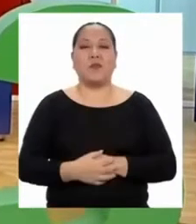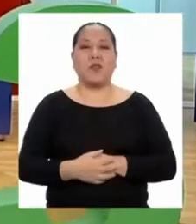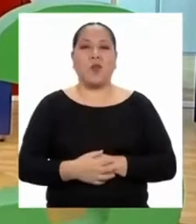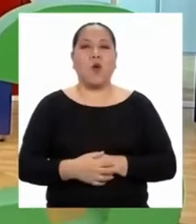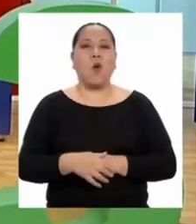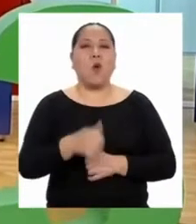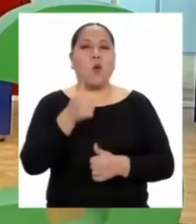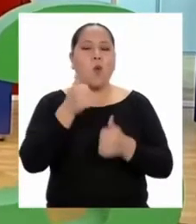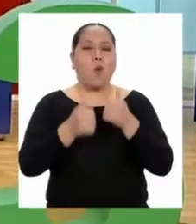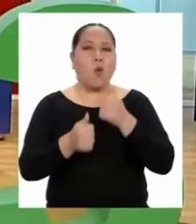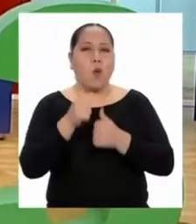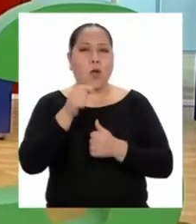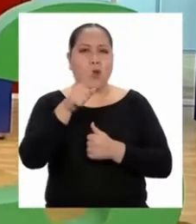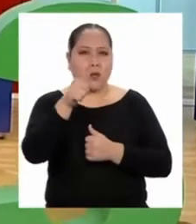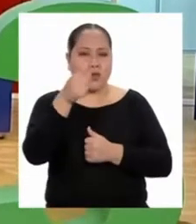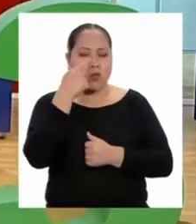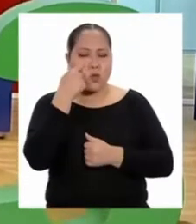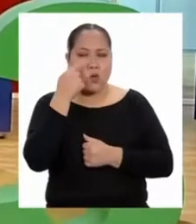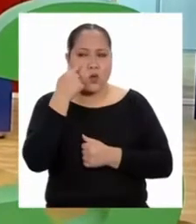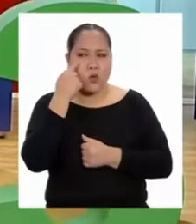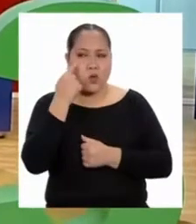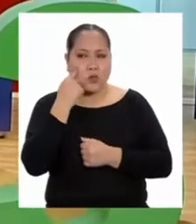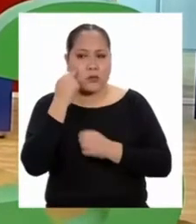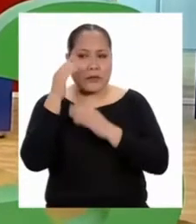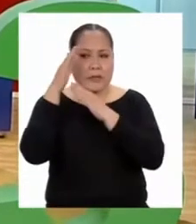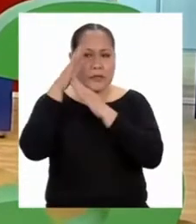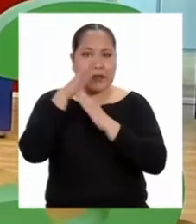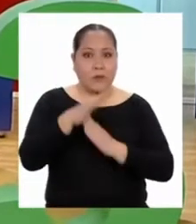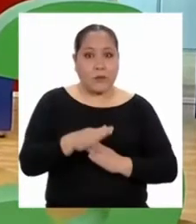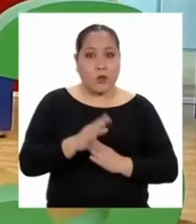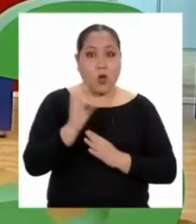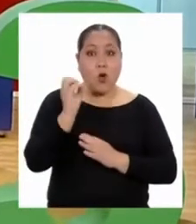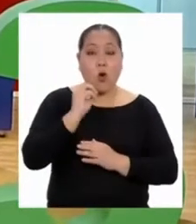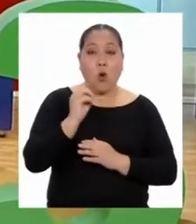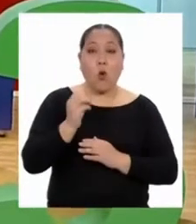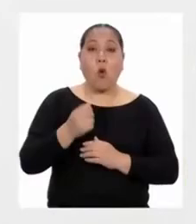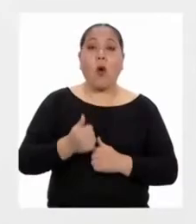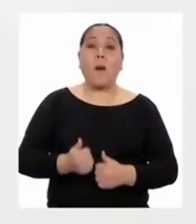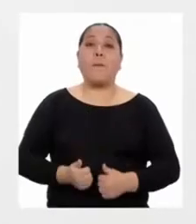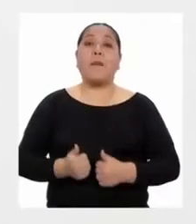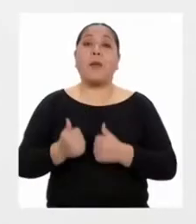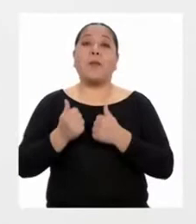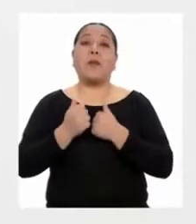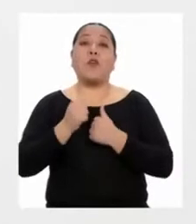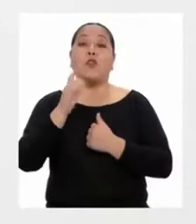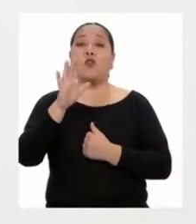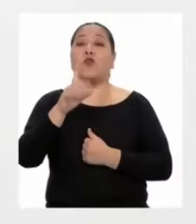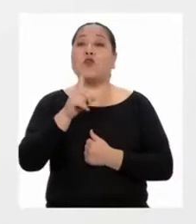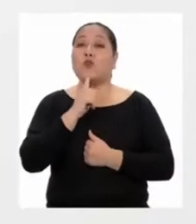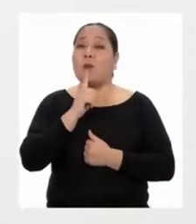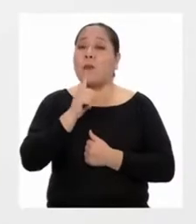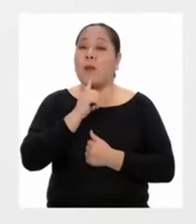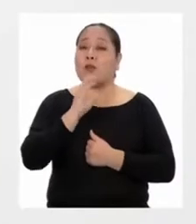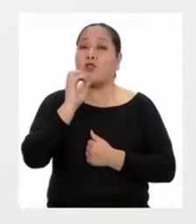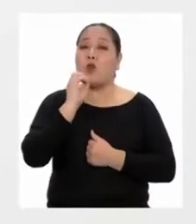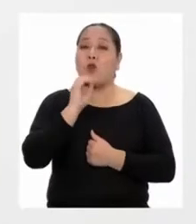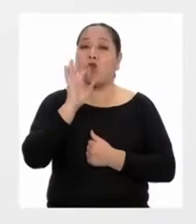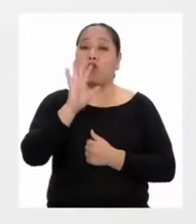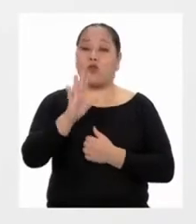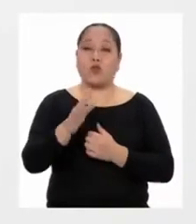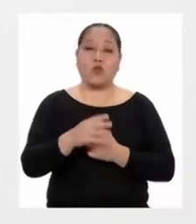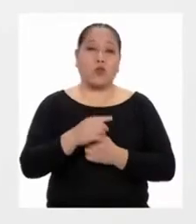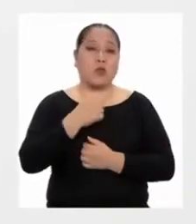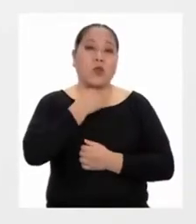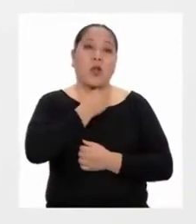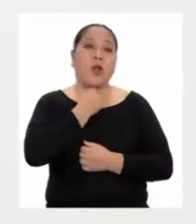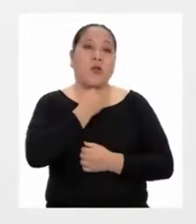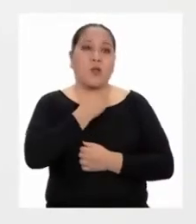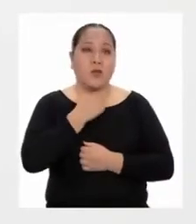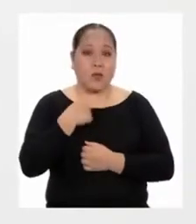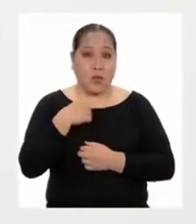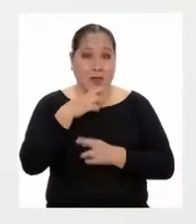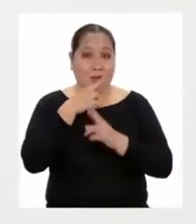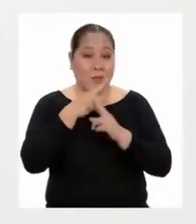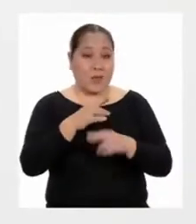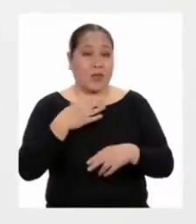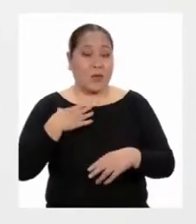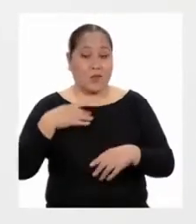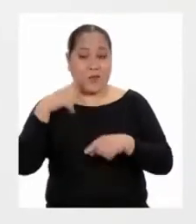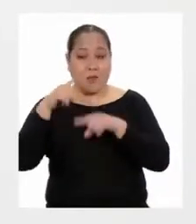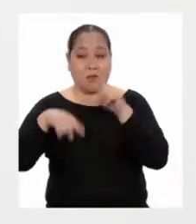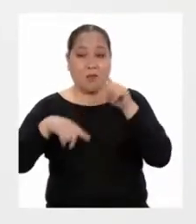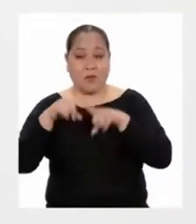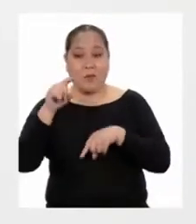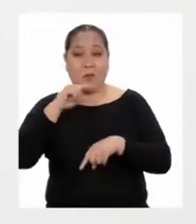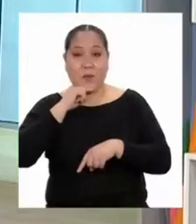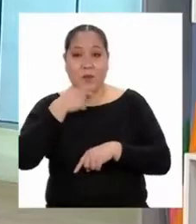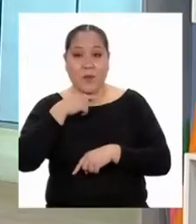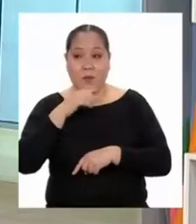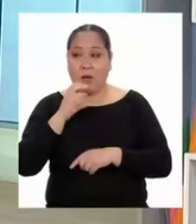de discriminación conocen o han vivido tus padres o abuelos? Yo tengo la respuesta de una prima, aprovechando que hablé con ella